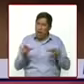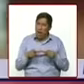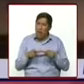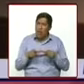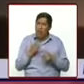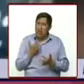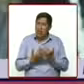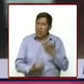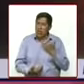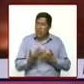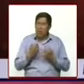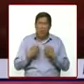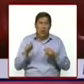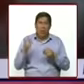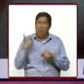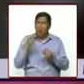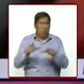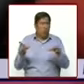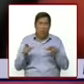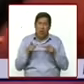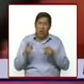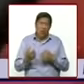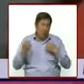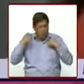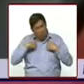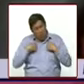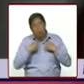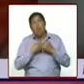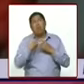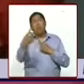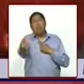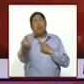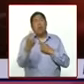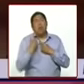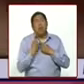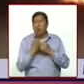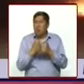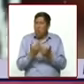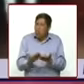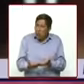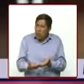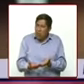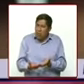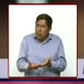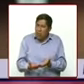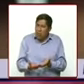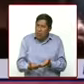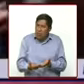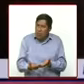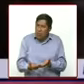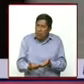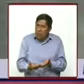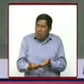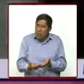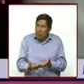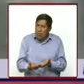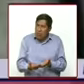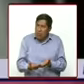se está quemando, ir a otra zona para cargar, volver nuevamente al lugar donde está el incendio.